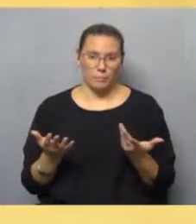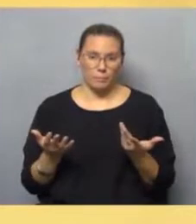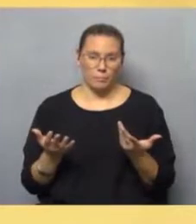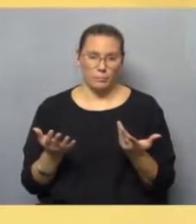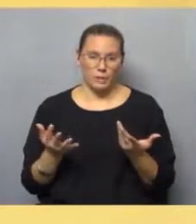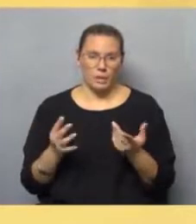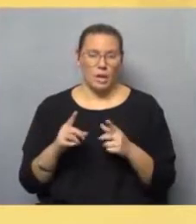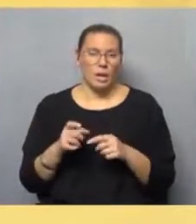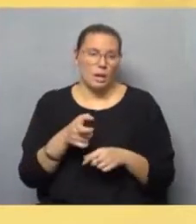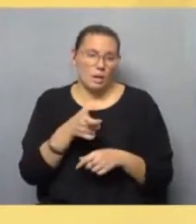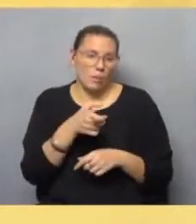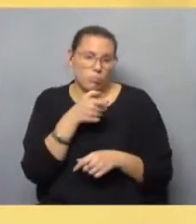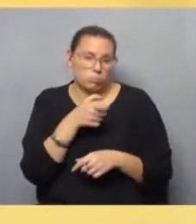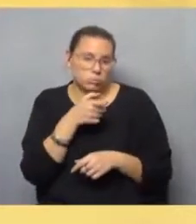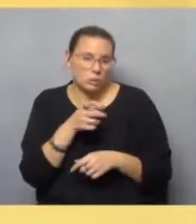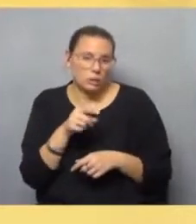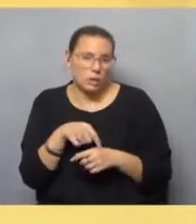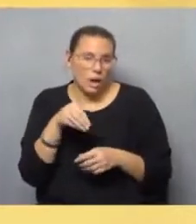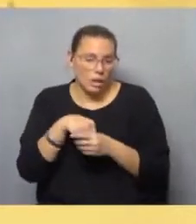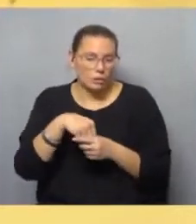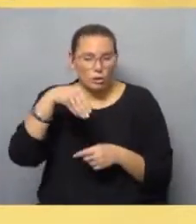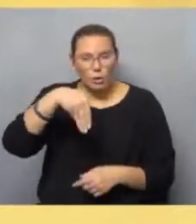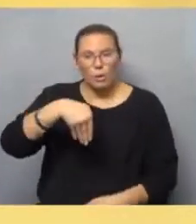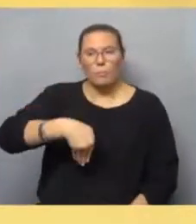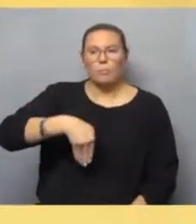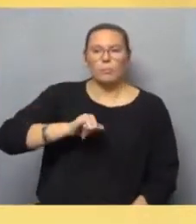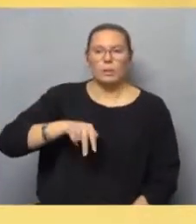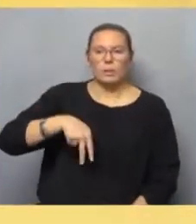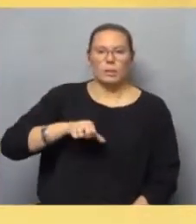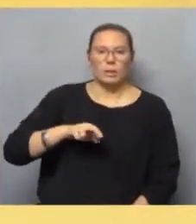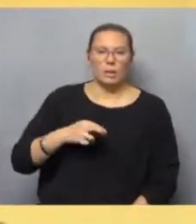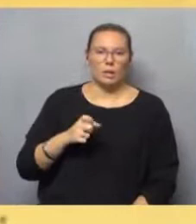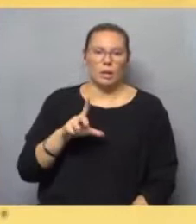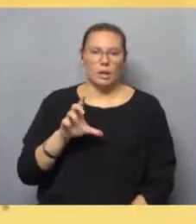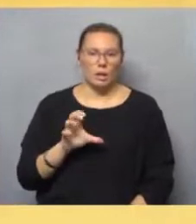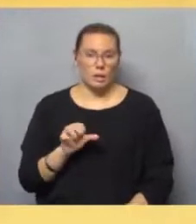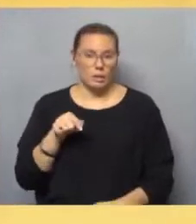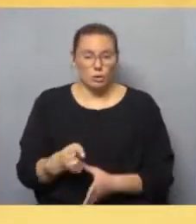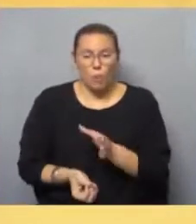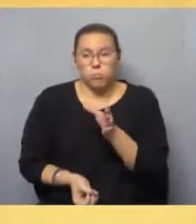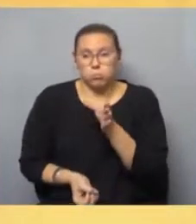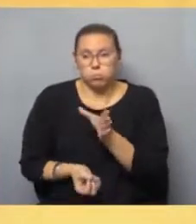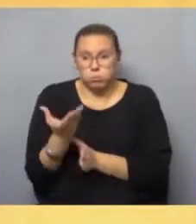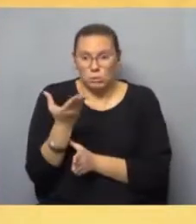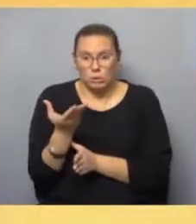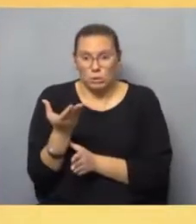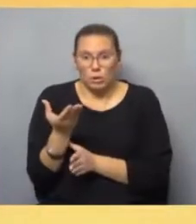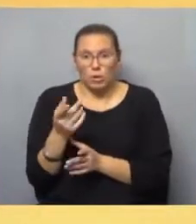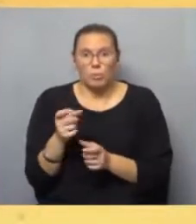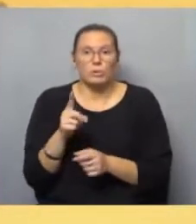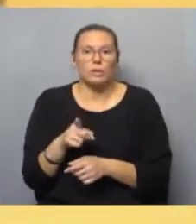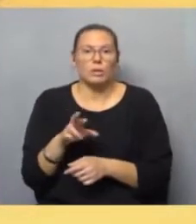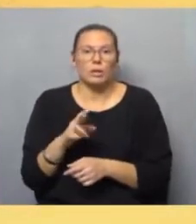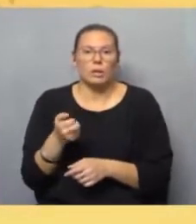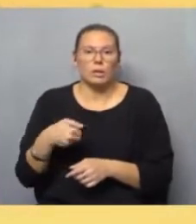nosotros, las rocas están conformadas por minerales. Esos minerales se forman en las condiciones, en este caso, como son granitos, eran